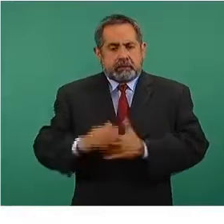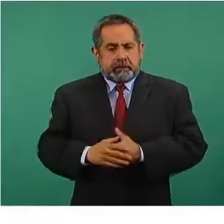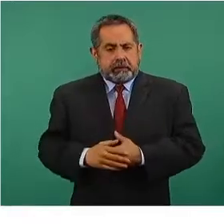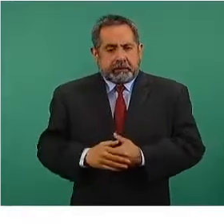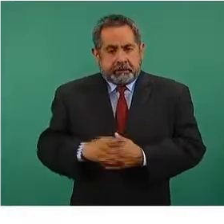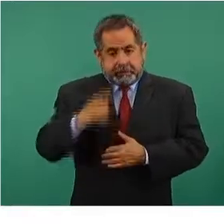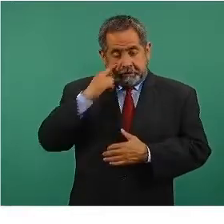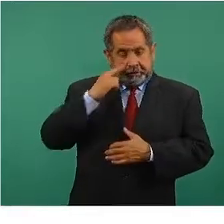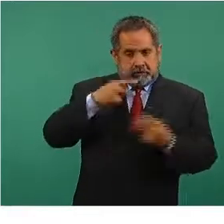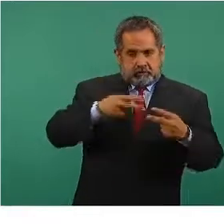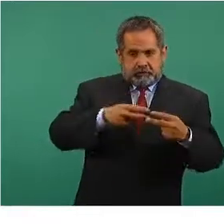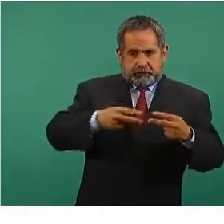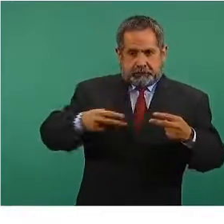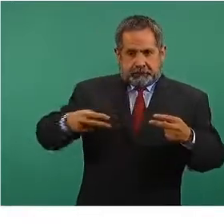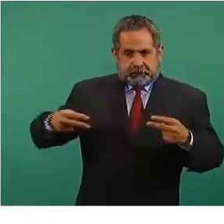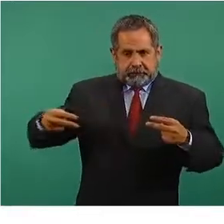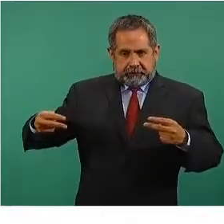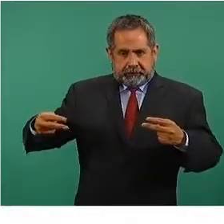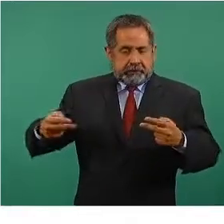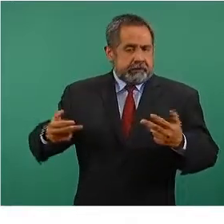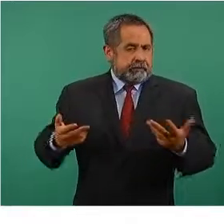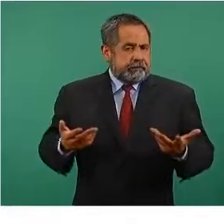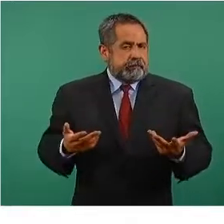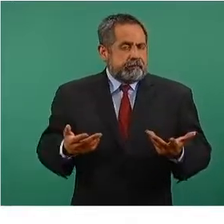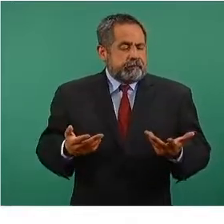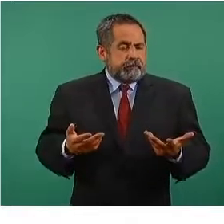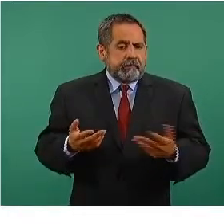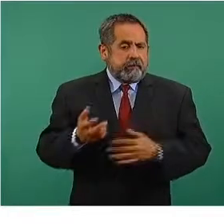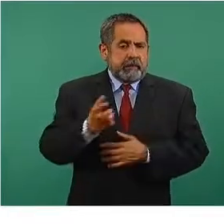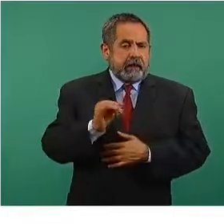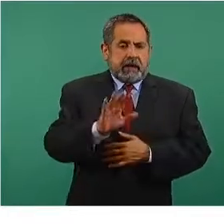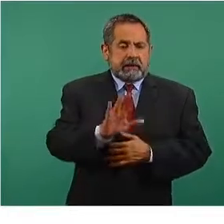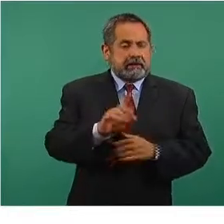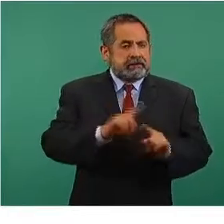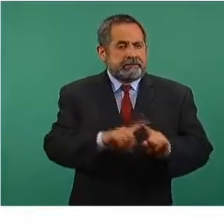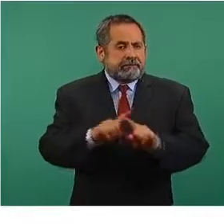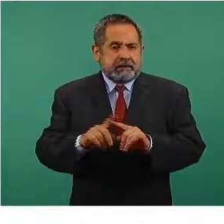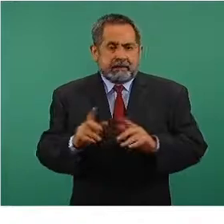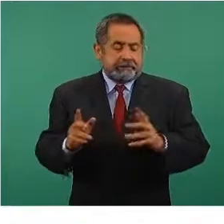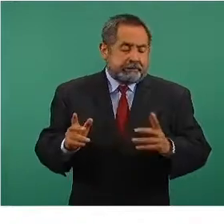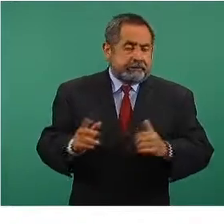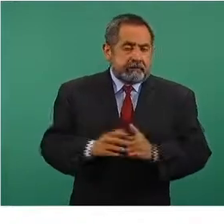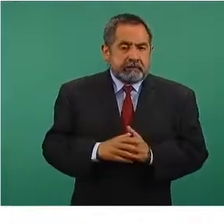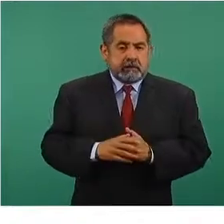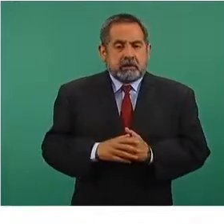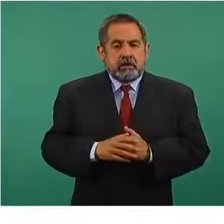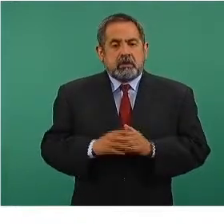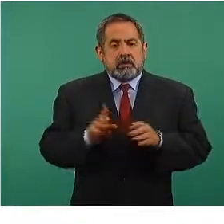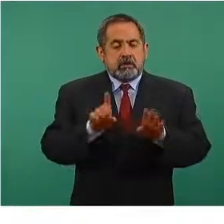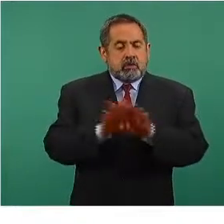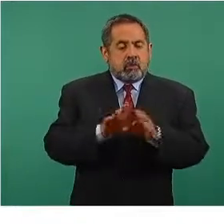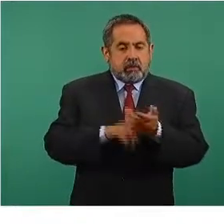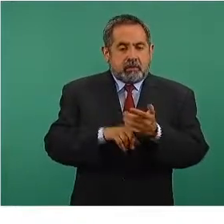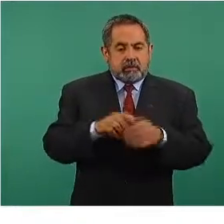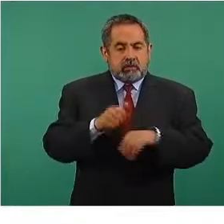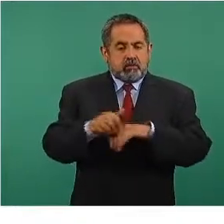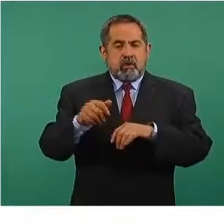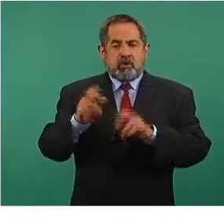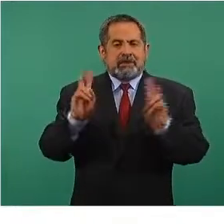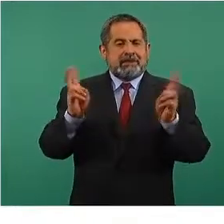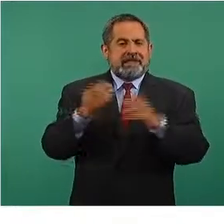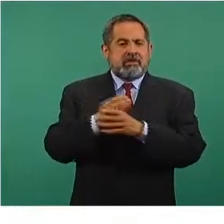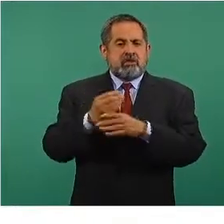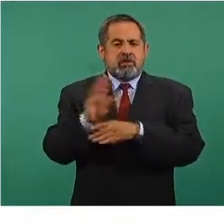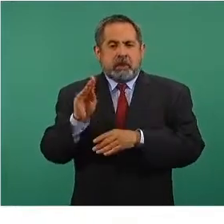hay, o varias líneas que hay, es lo que hubiéramos esperado en sus diferentes percentiles, ¿no? Utilizamos el percentil 90 para ver